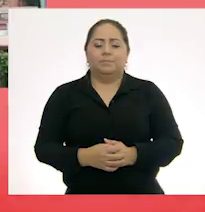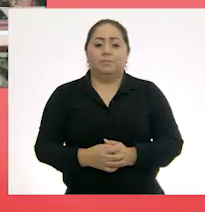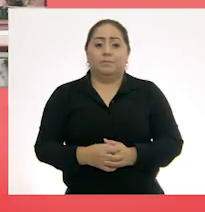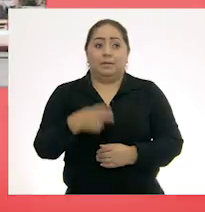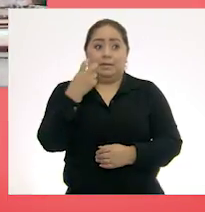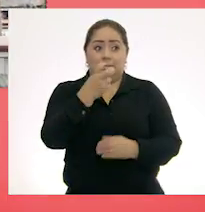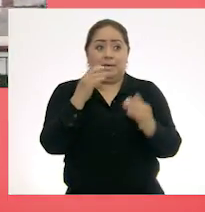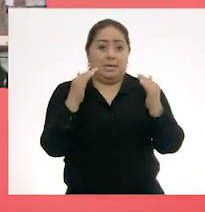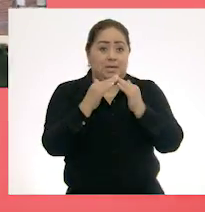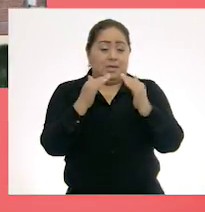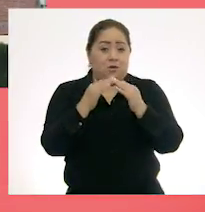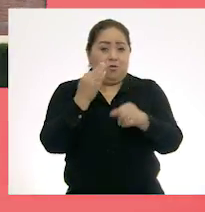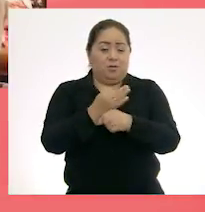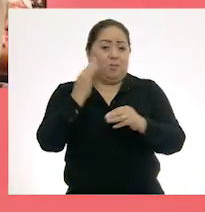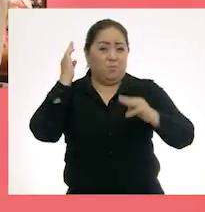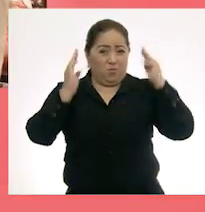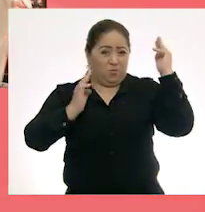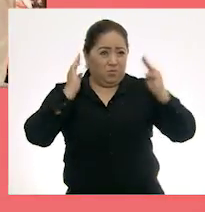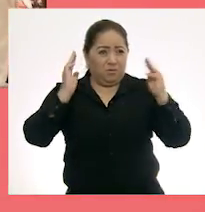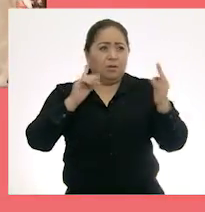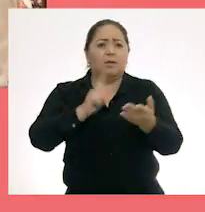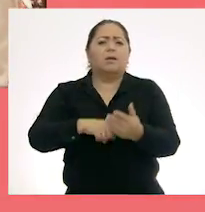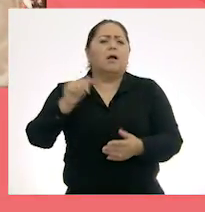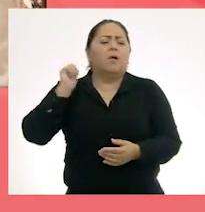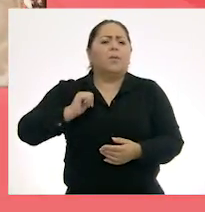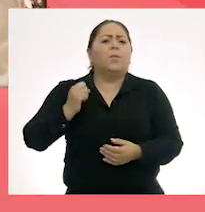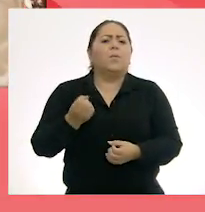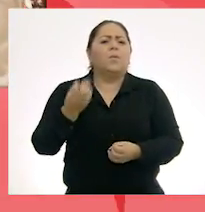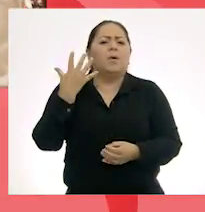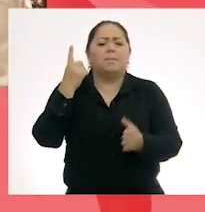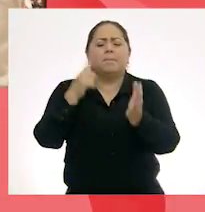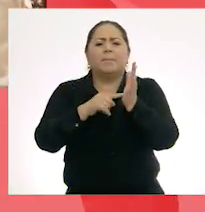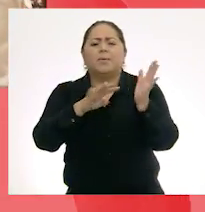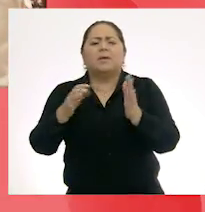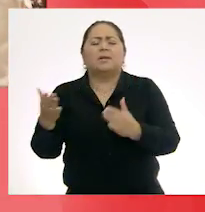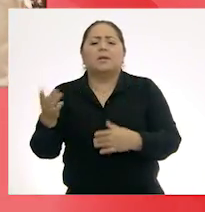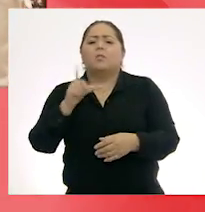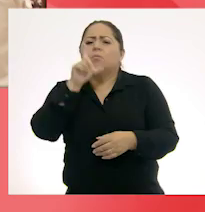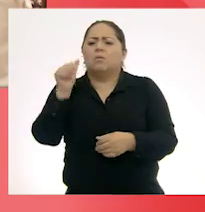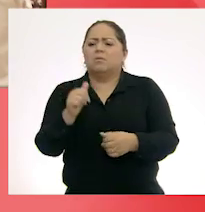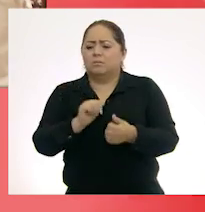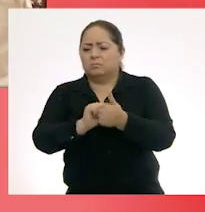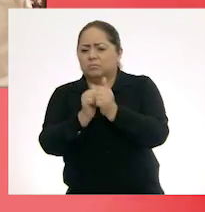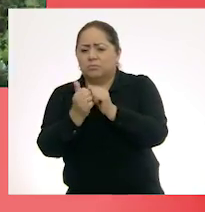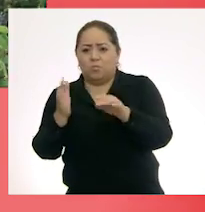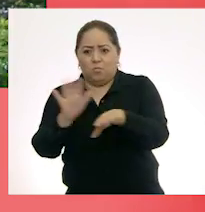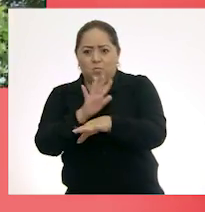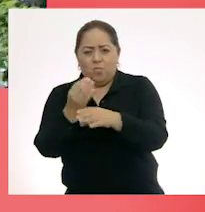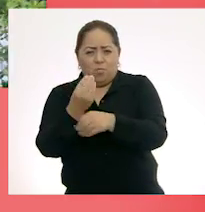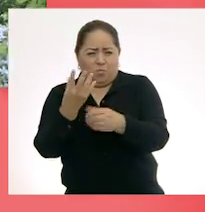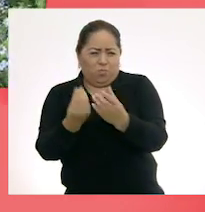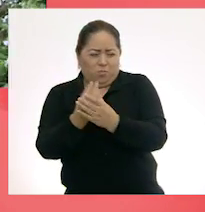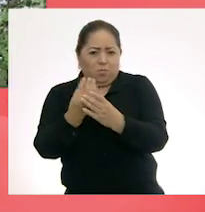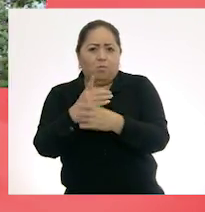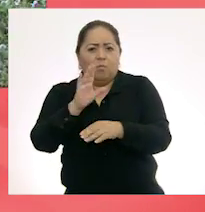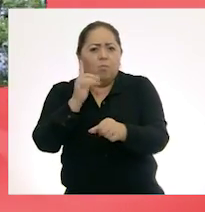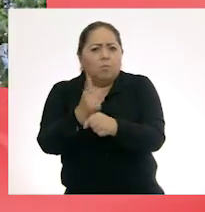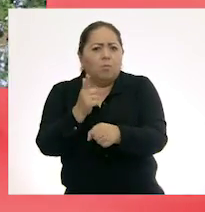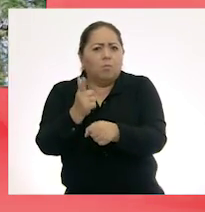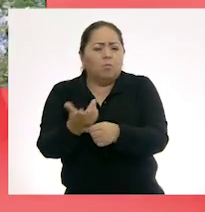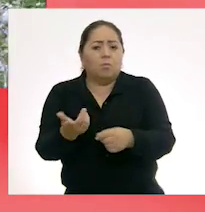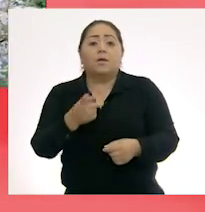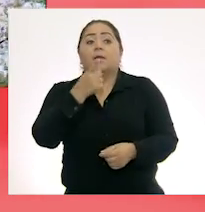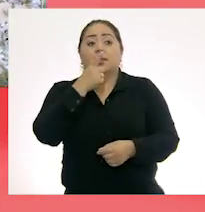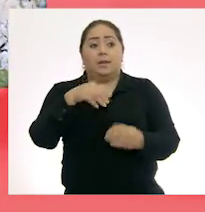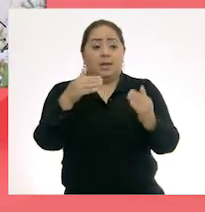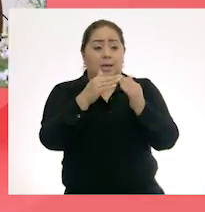Esta casa en la que está el museo, ¿de qué año es y qué tantas cosas descubrieron durante la remodelación? Como una tercera parte de la casa estaba habitada,